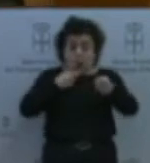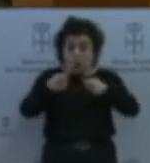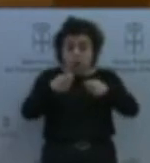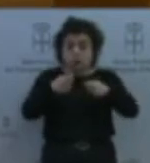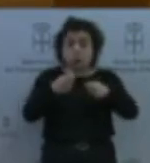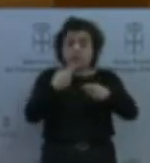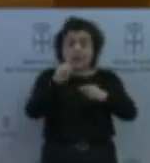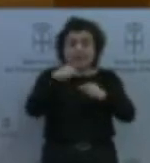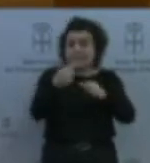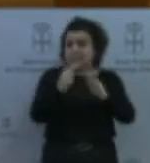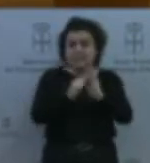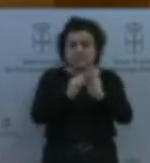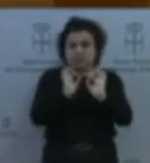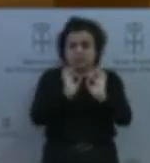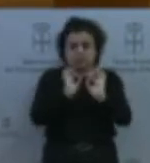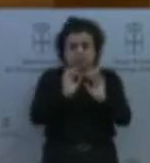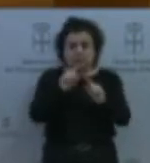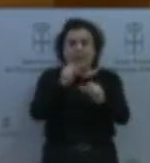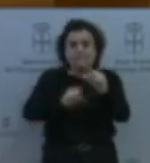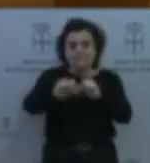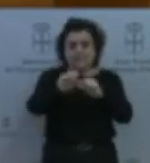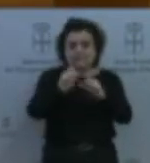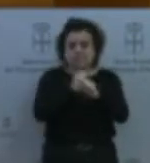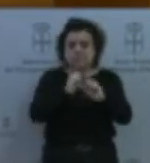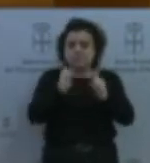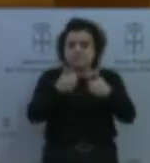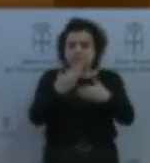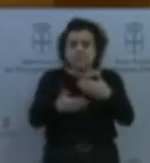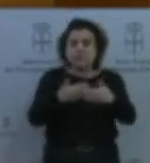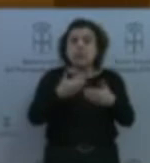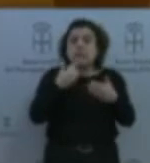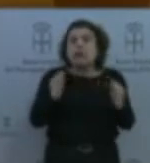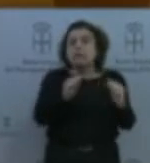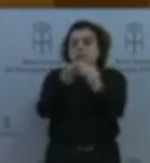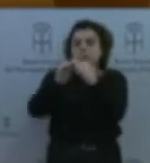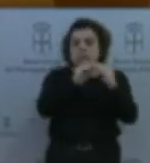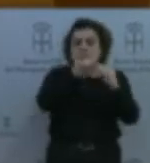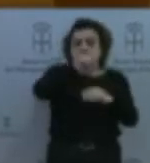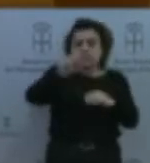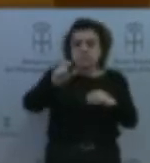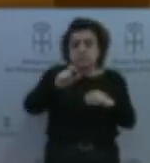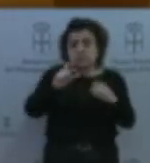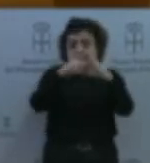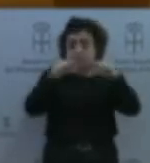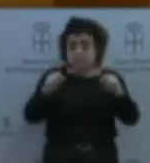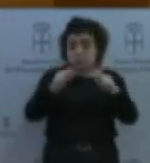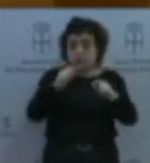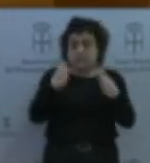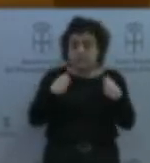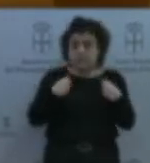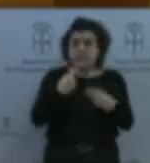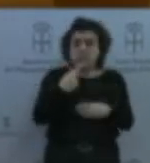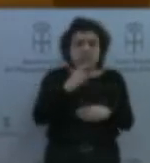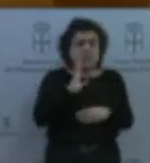es la inmunización de la población del pueblo asturiano. Y es decir, lo que estoy diciendo en este sentido y que estoy exigiendo y poniendo